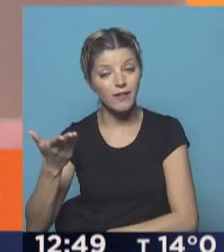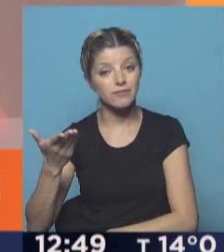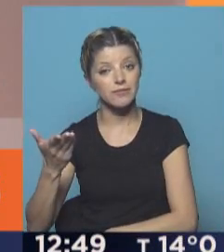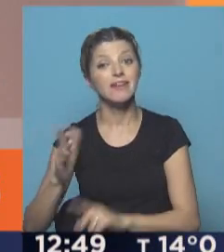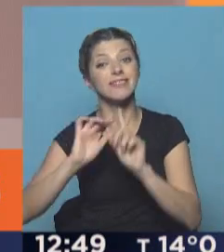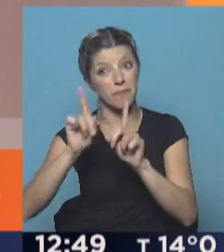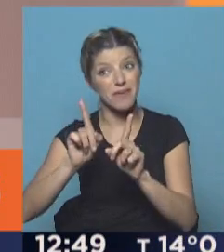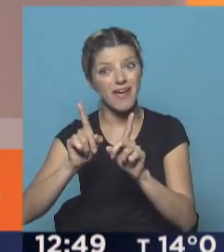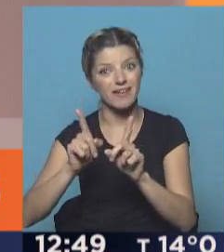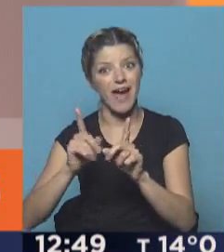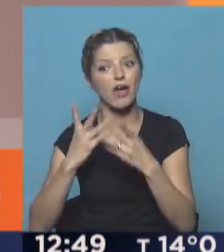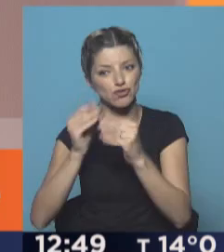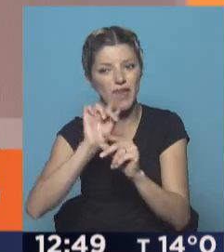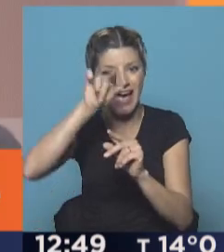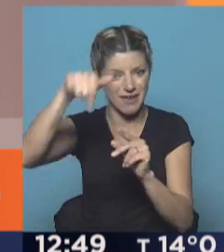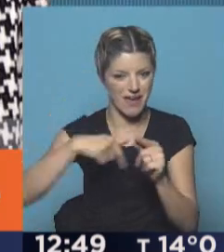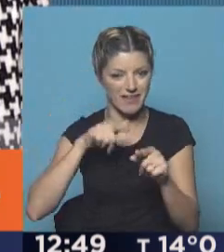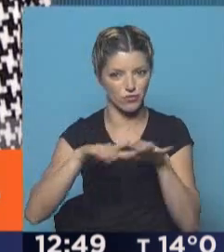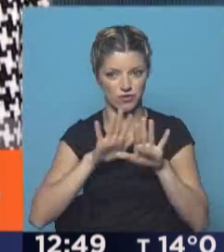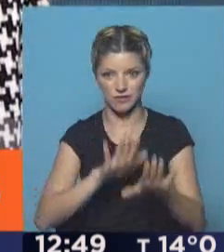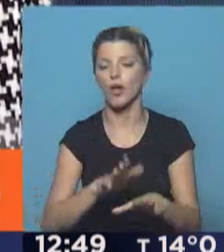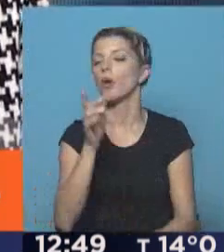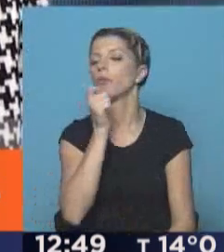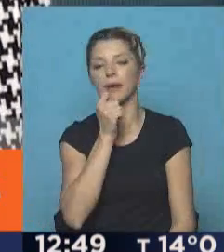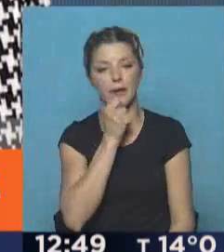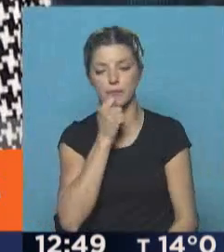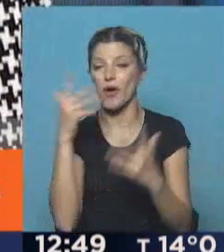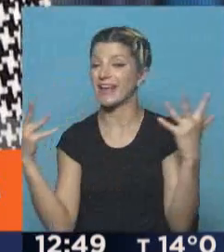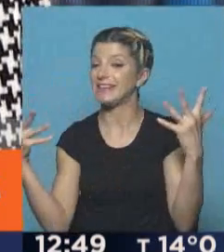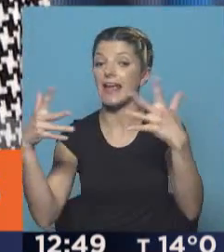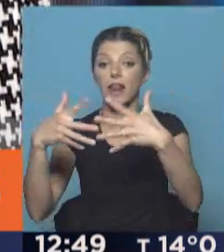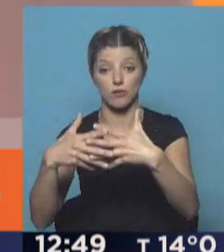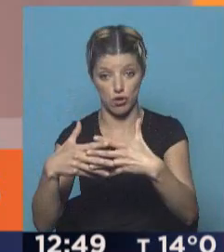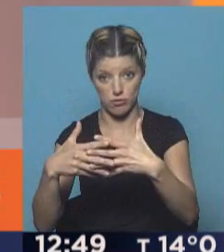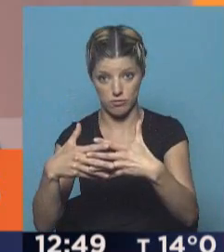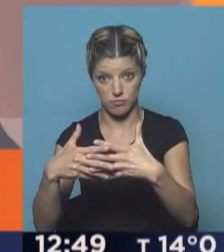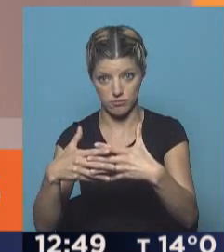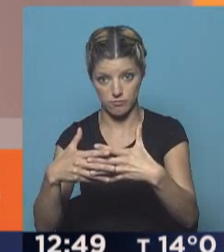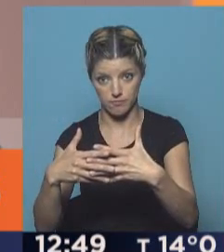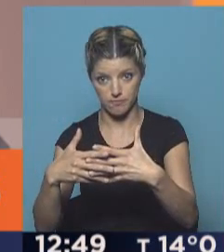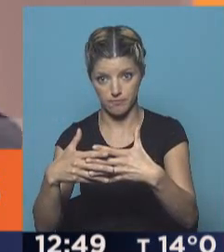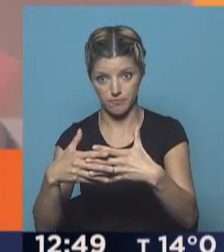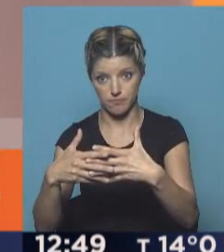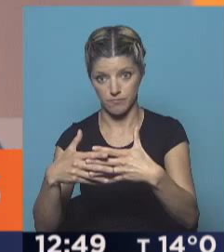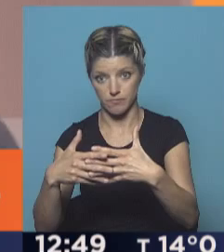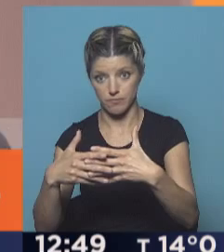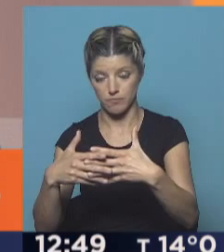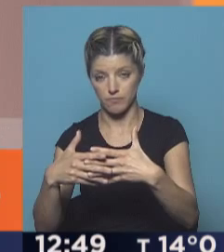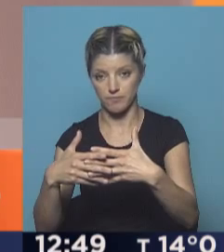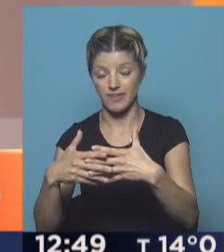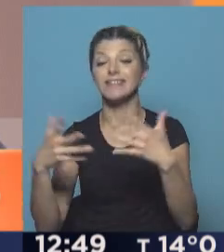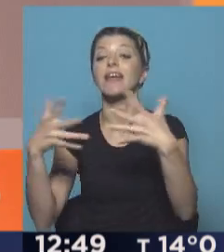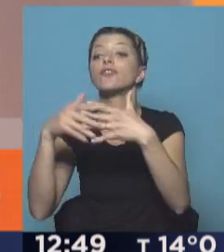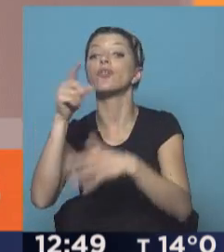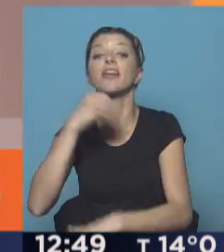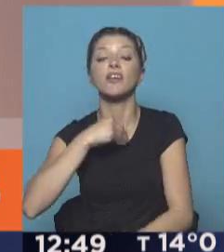hacen posible que esto suceda. El tema de la integración de estas de religiones